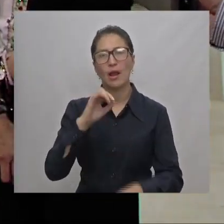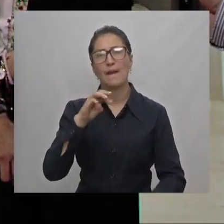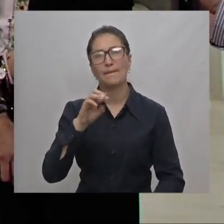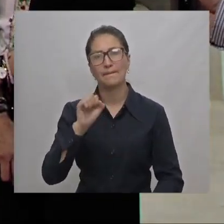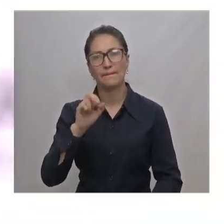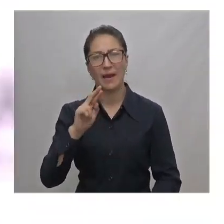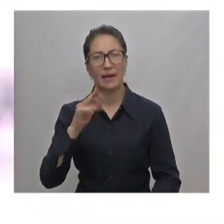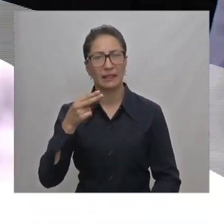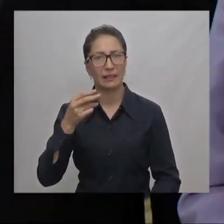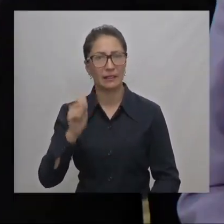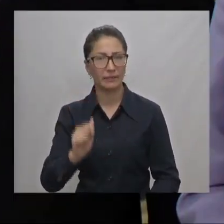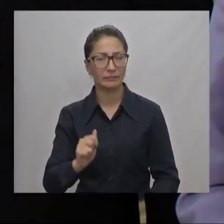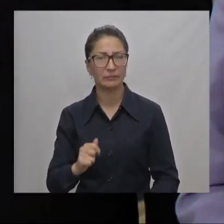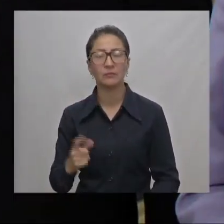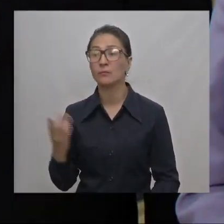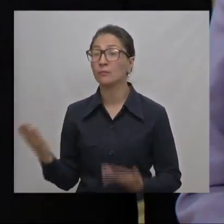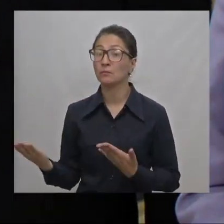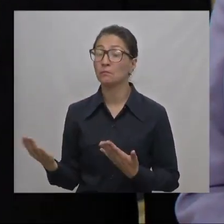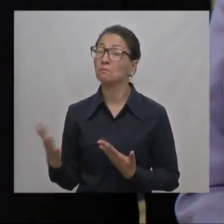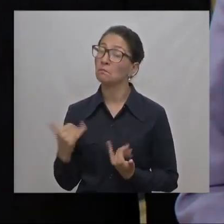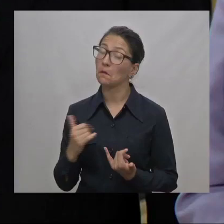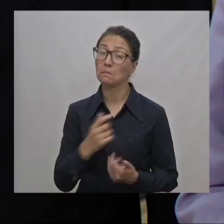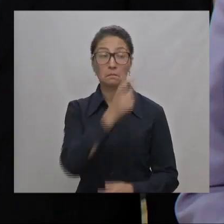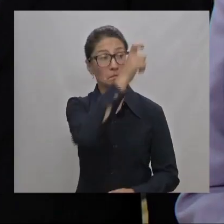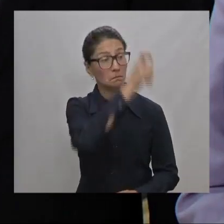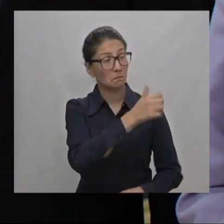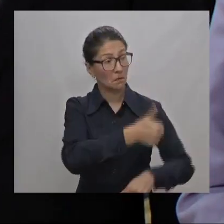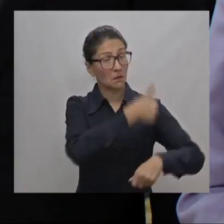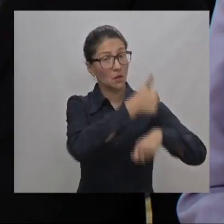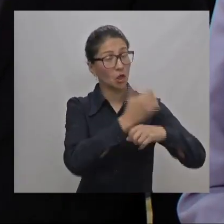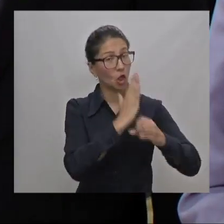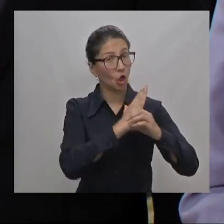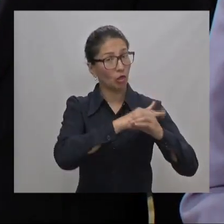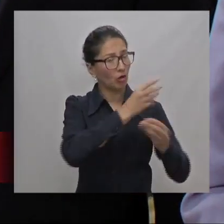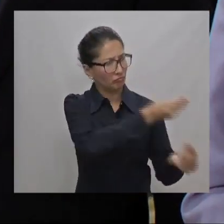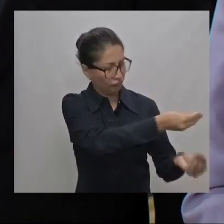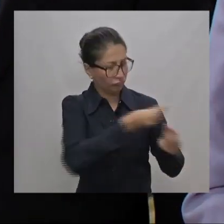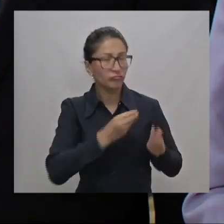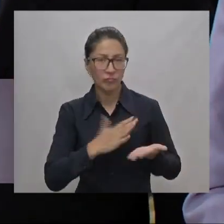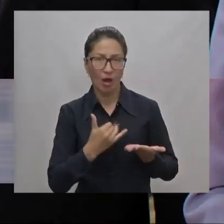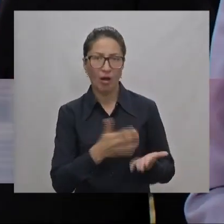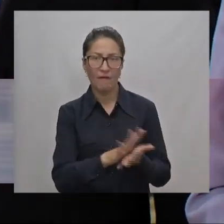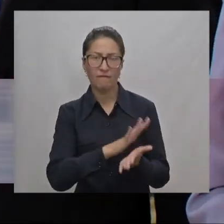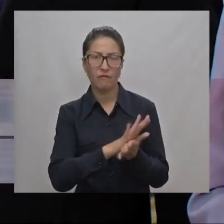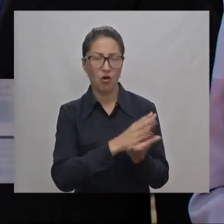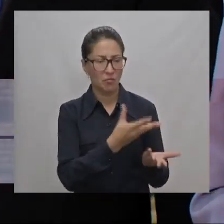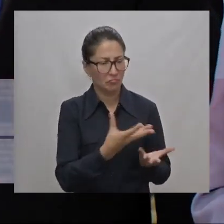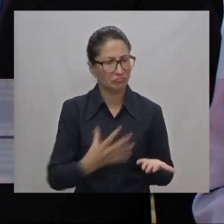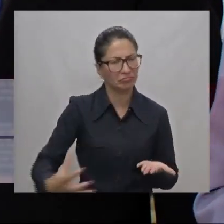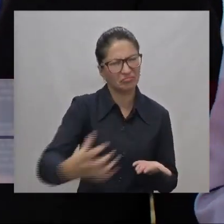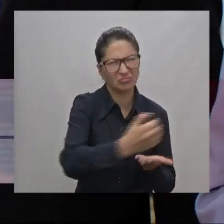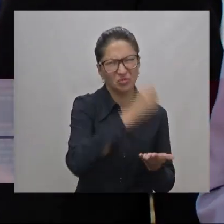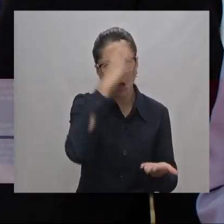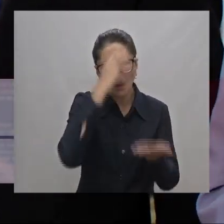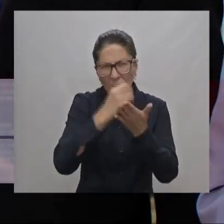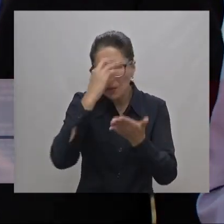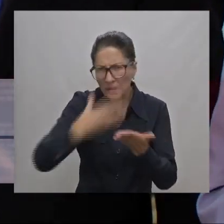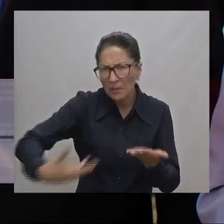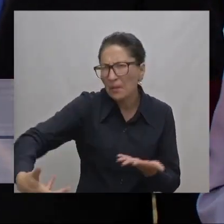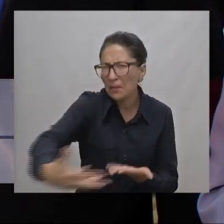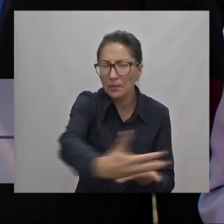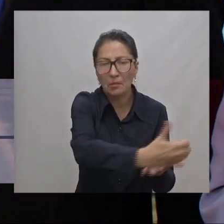Marta Lucía Ramírez. Recibimos de parte del señor Contralor unos informes que ha venido presentando a la opinión